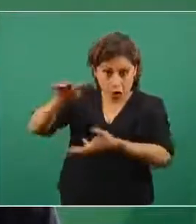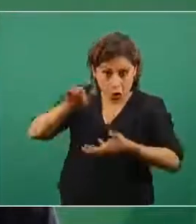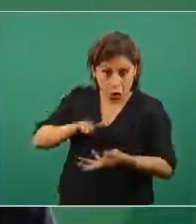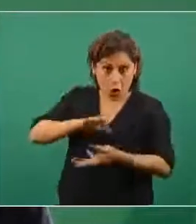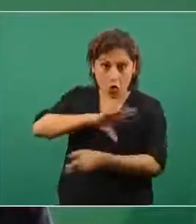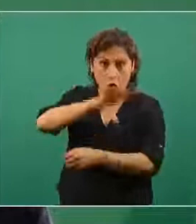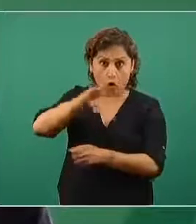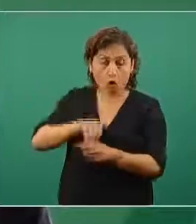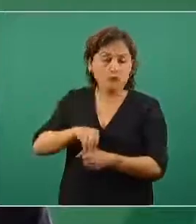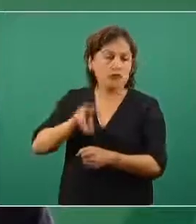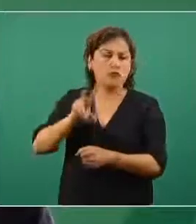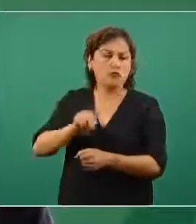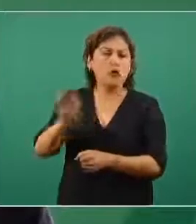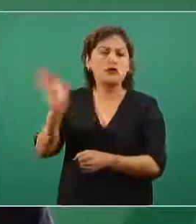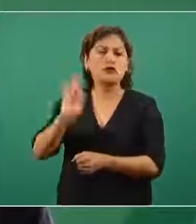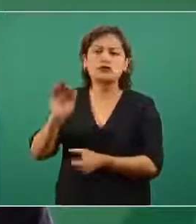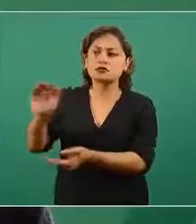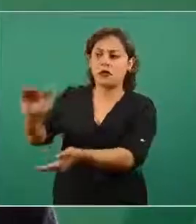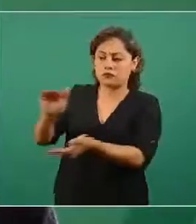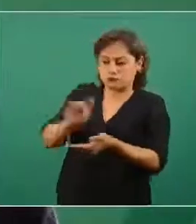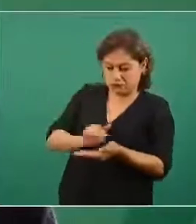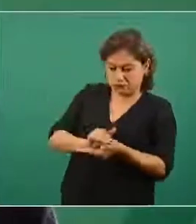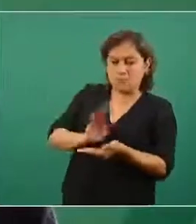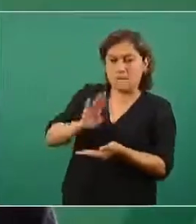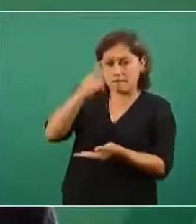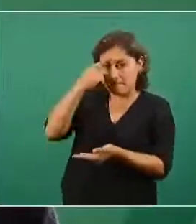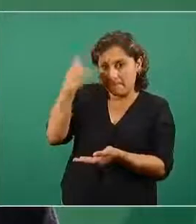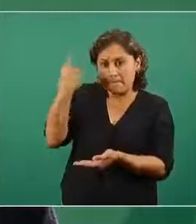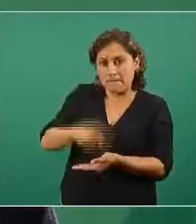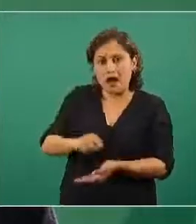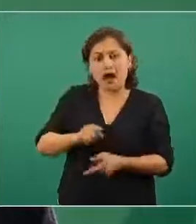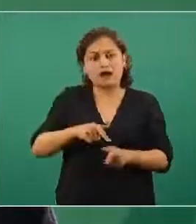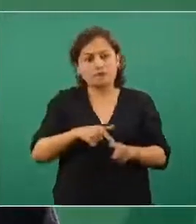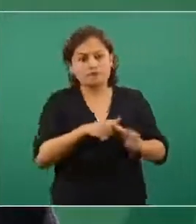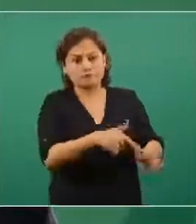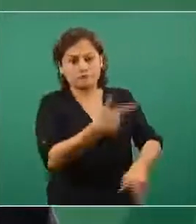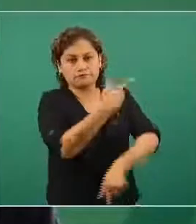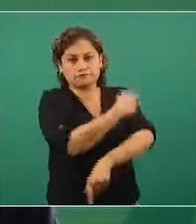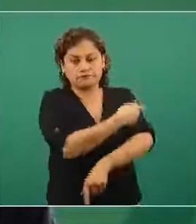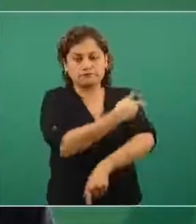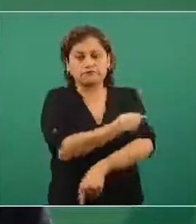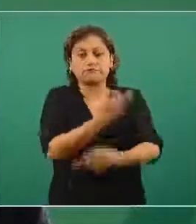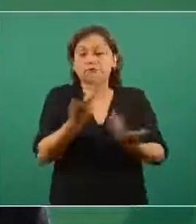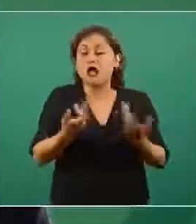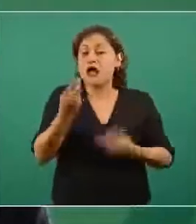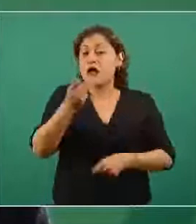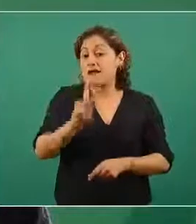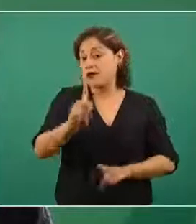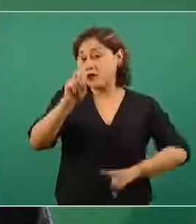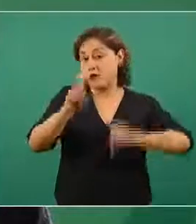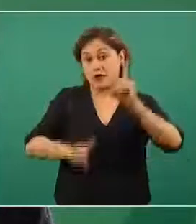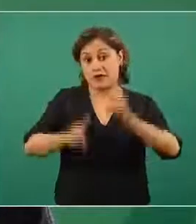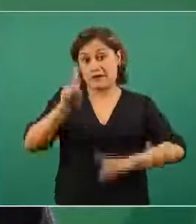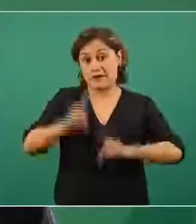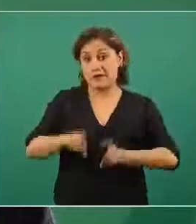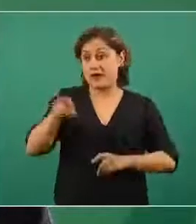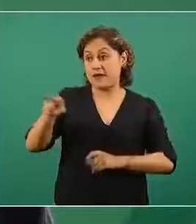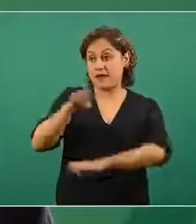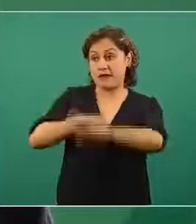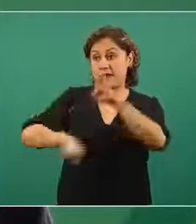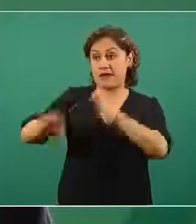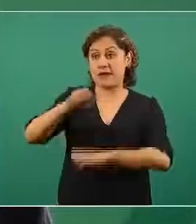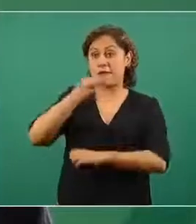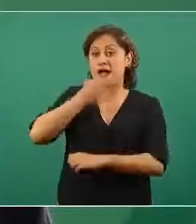con algunas dosis de manera previa. Pero obviamente esto va a depender de la posibilidad que tenga Pfizer de responder